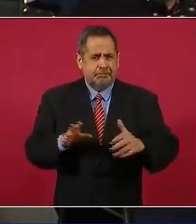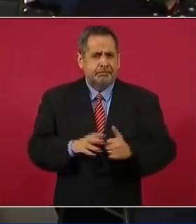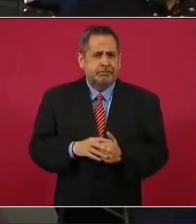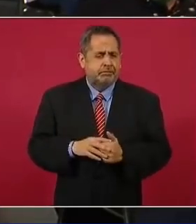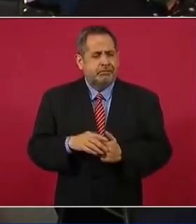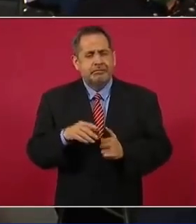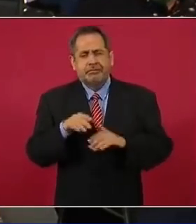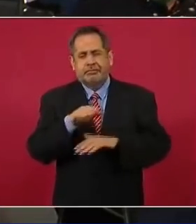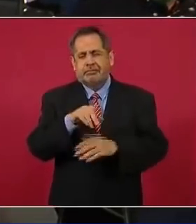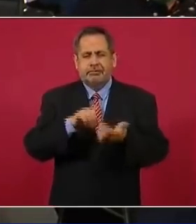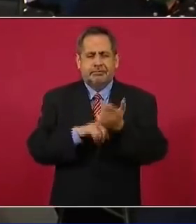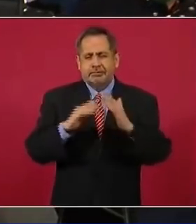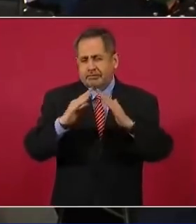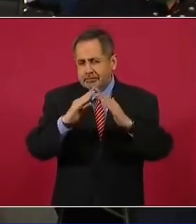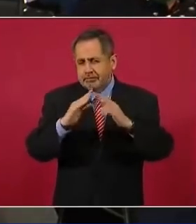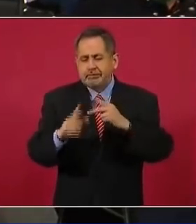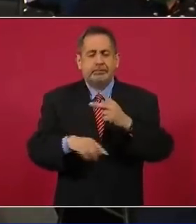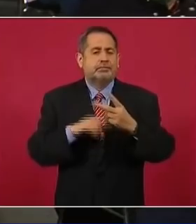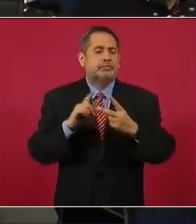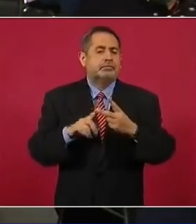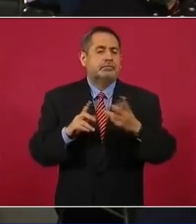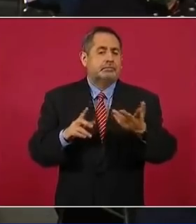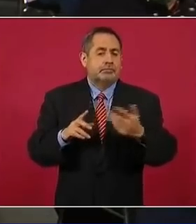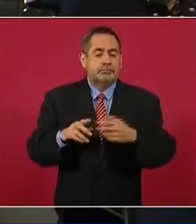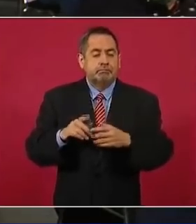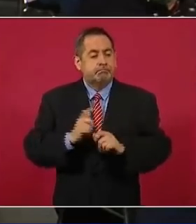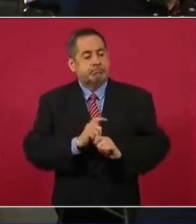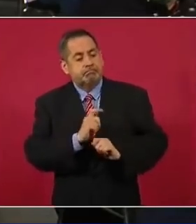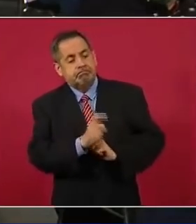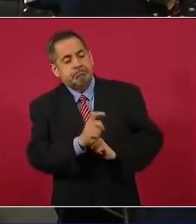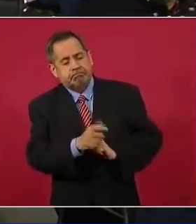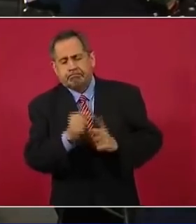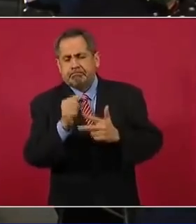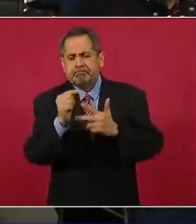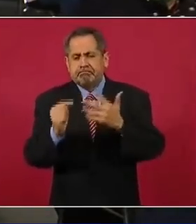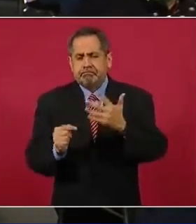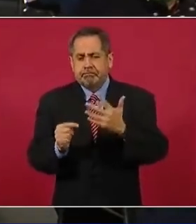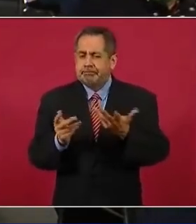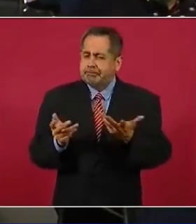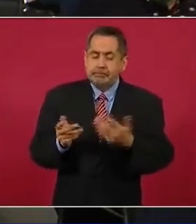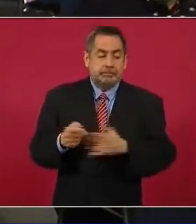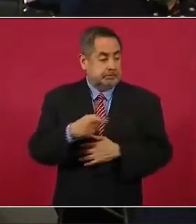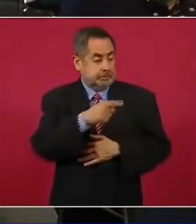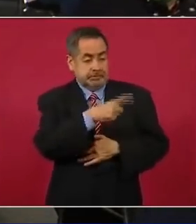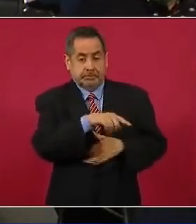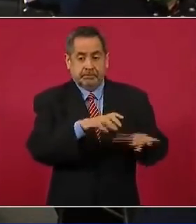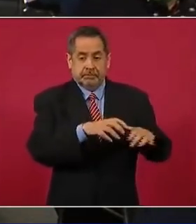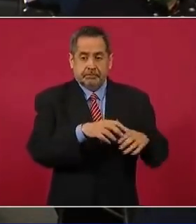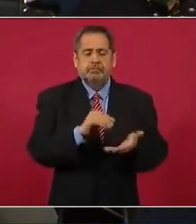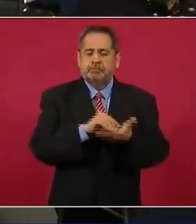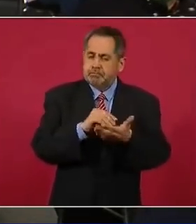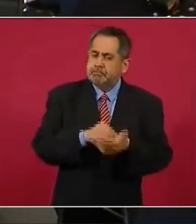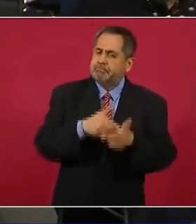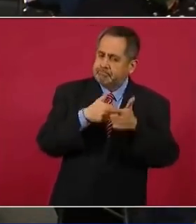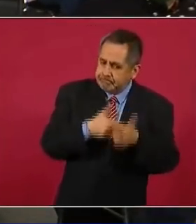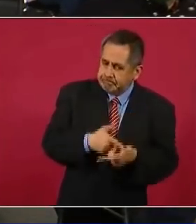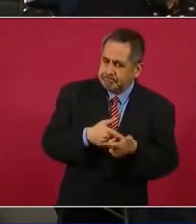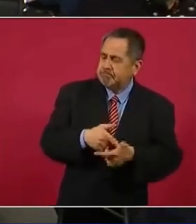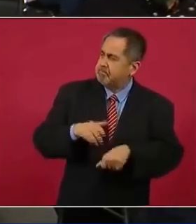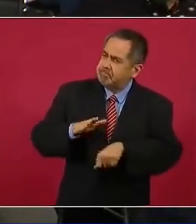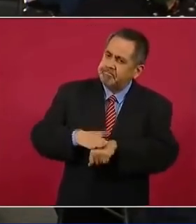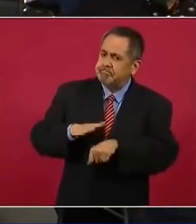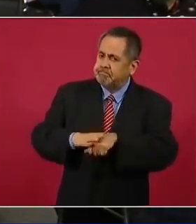de esta casa, el tema de los pagos, etcétera, sigue insistiendo todo este tema. E incluso se